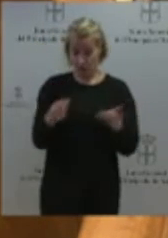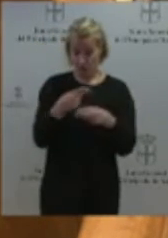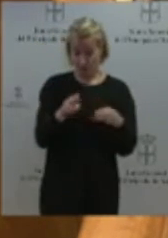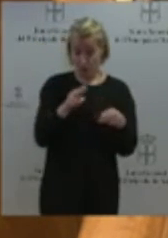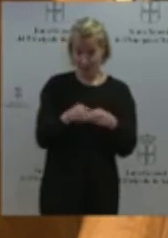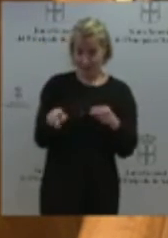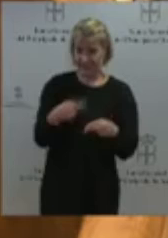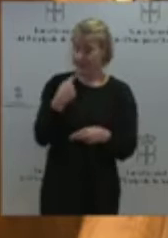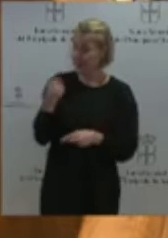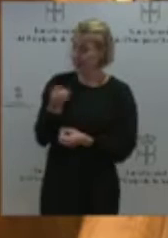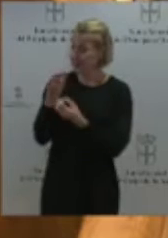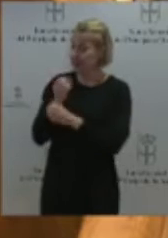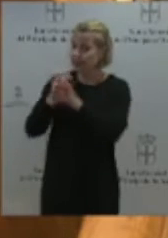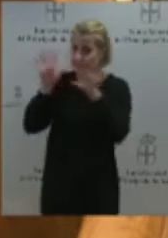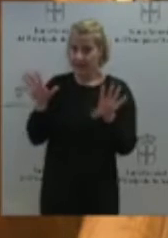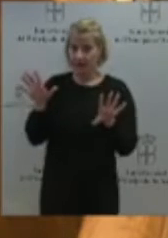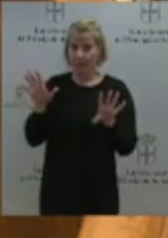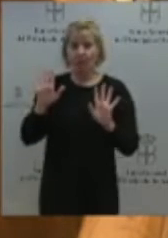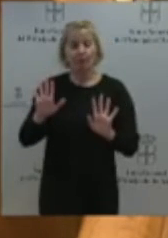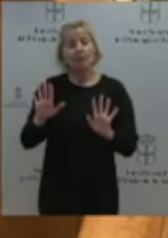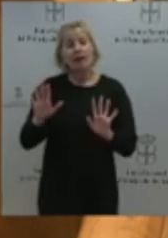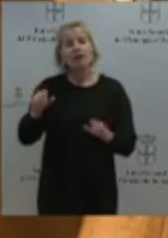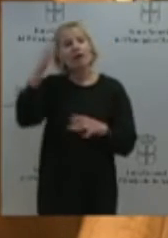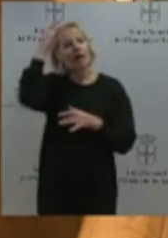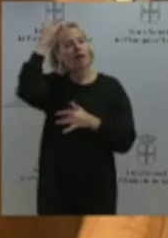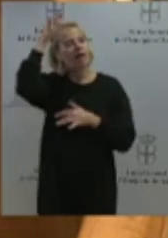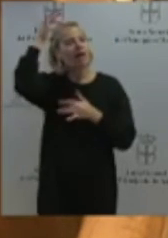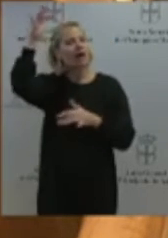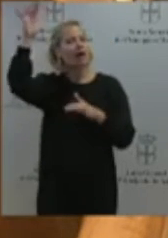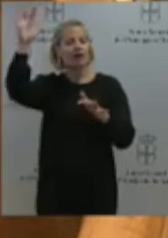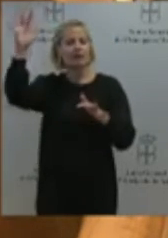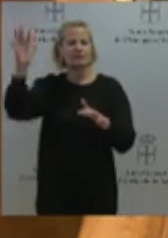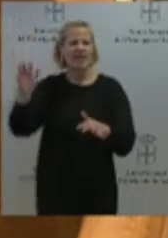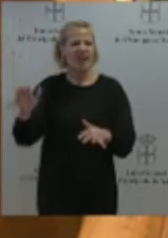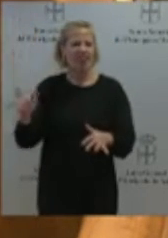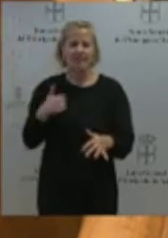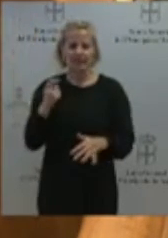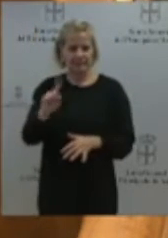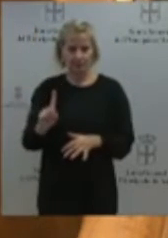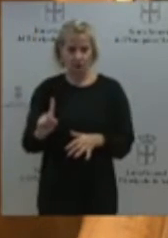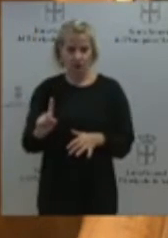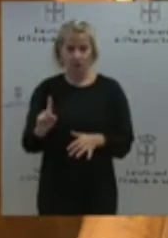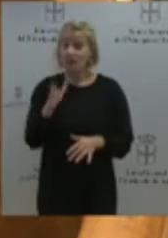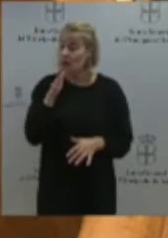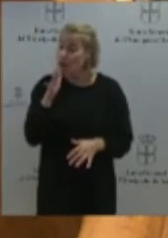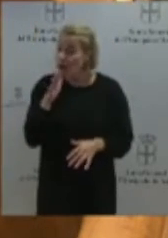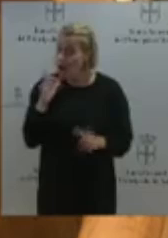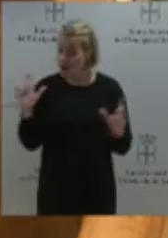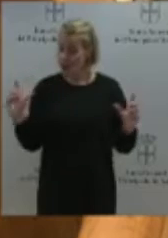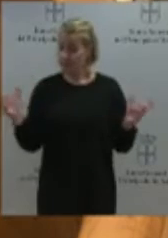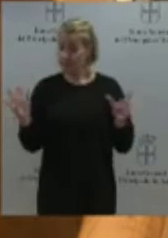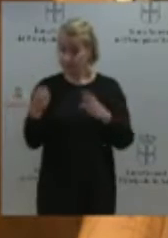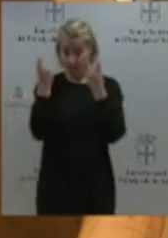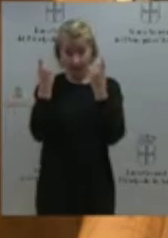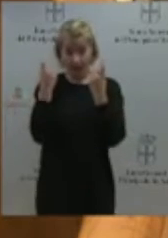larga es perjudicar. Yo no puedo prometer bajar las ratios cuando tenemos las ratios más bajas de España, no lo puedo prometer. Lo que puedo